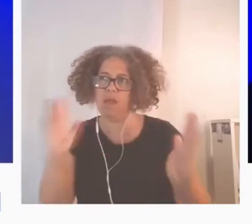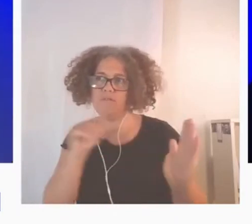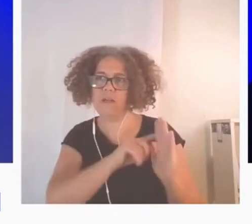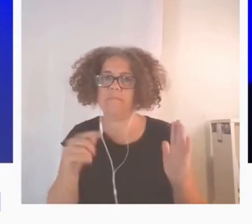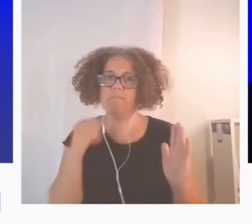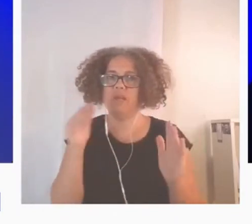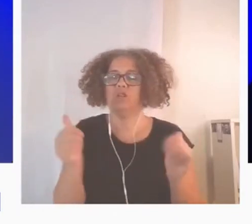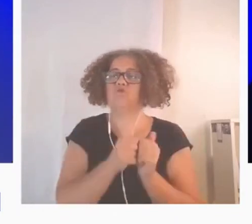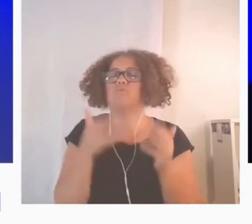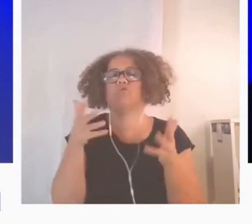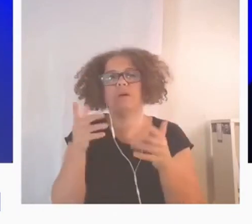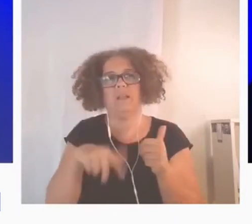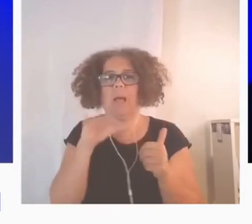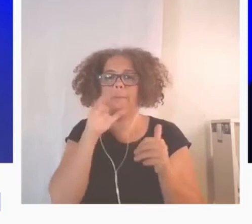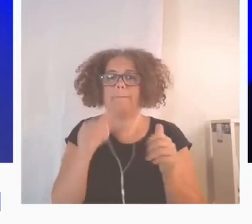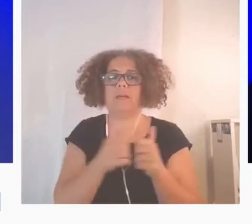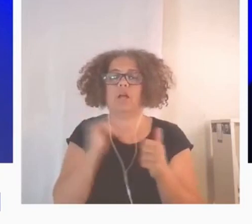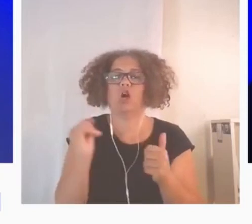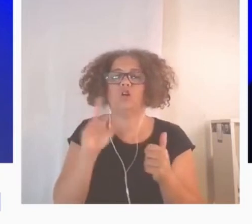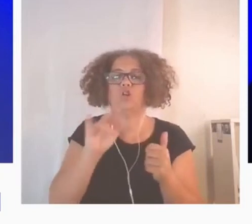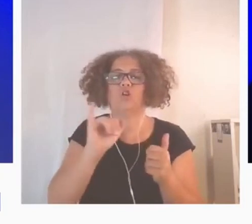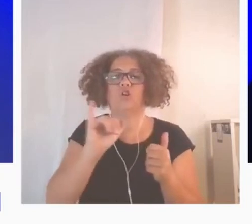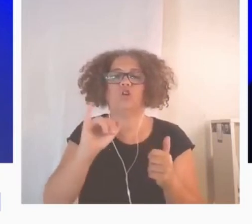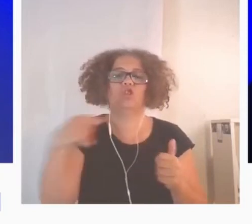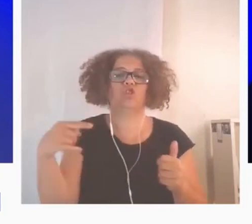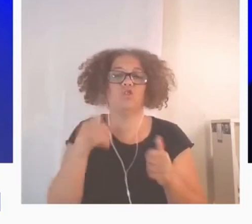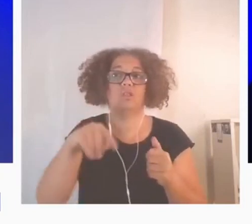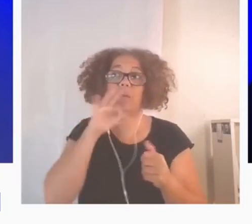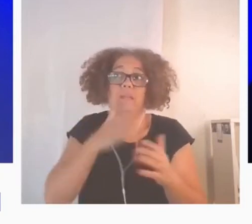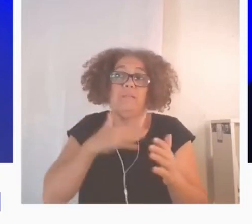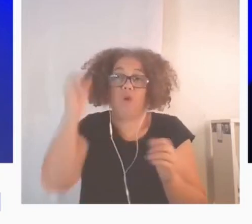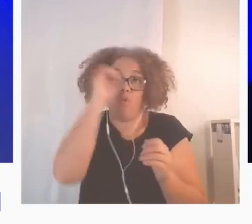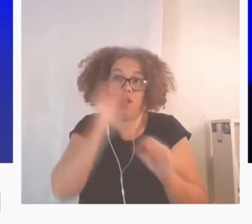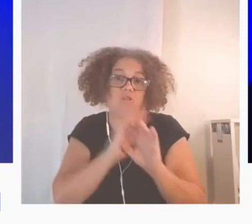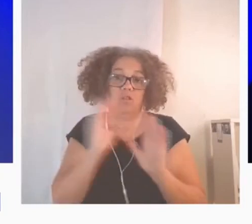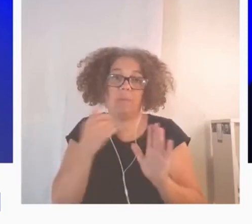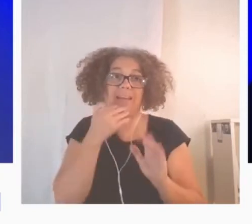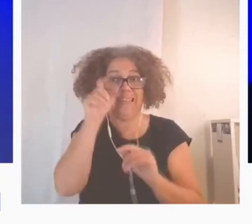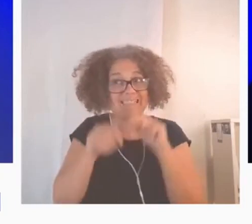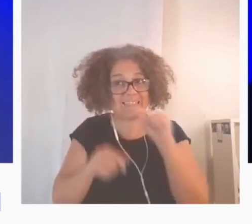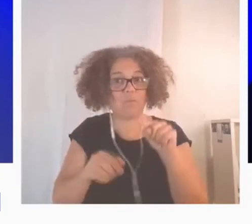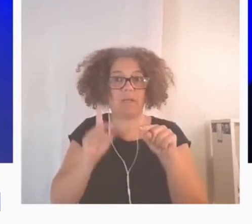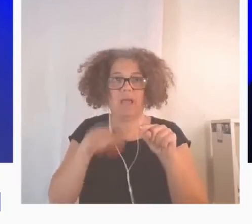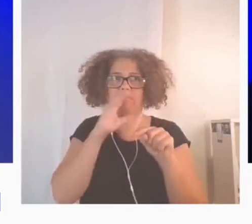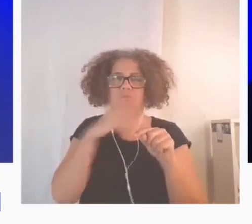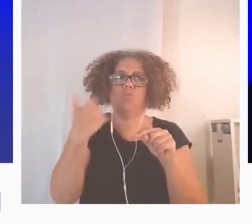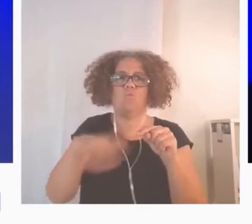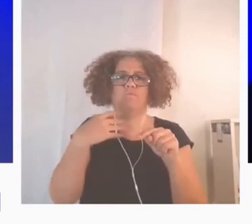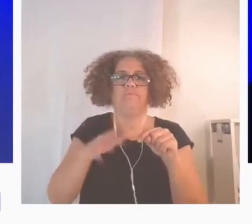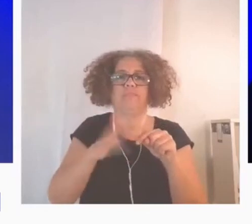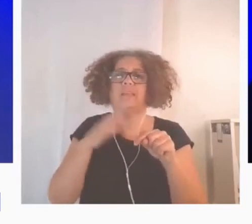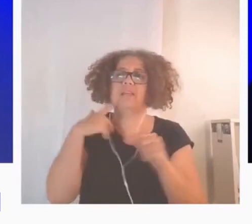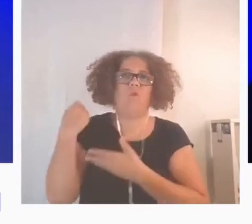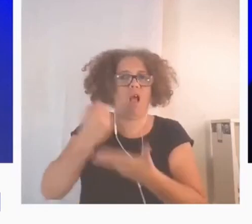todo esto. Juan Roig, para mí, desde mi punto de opinión, este hombre sí tiene un auténtico legado,